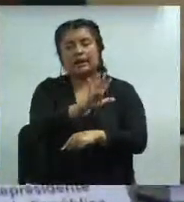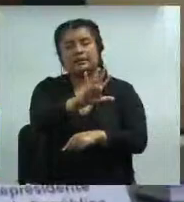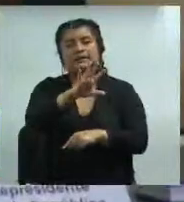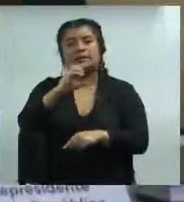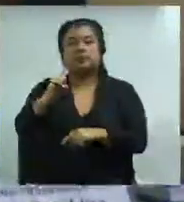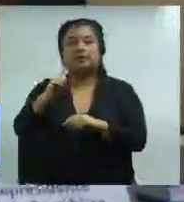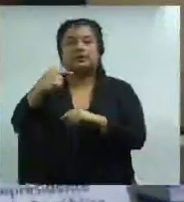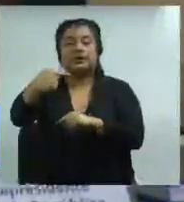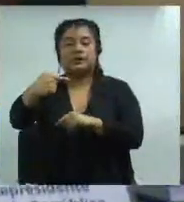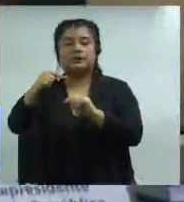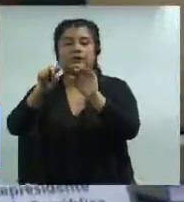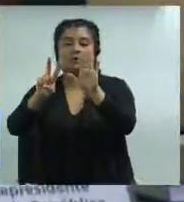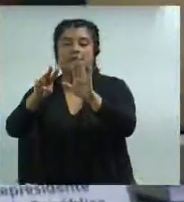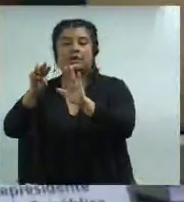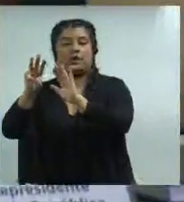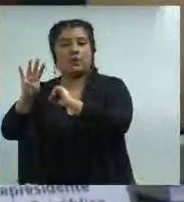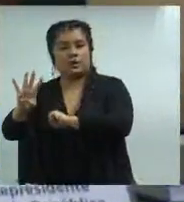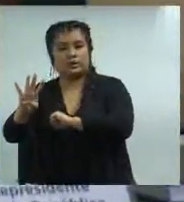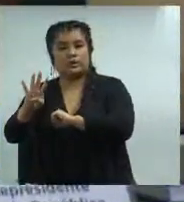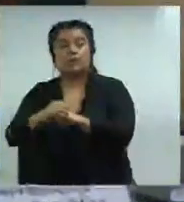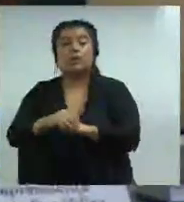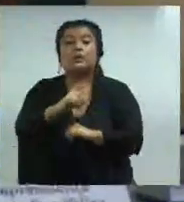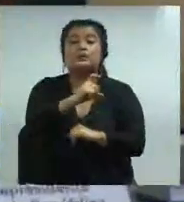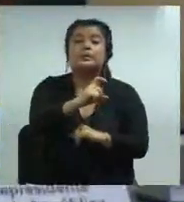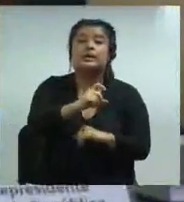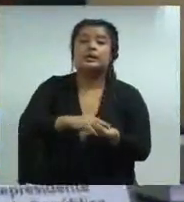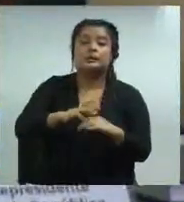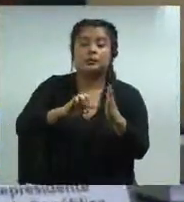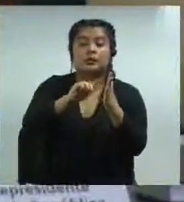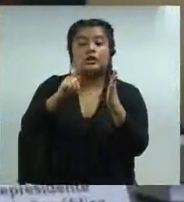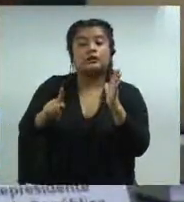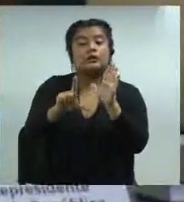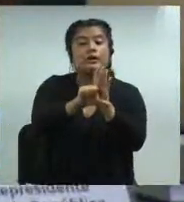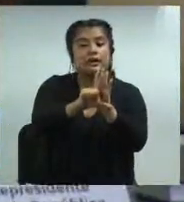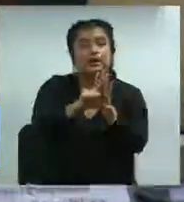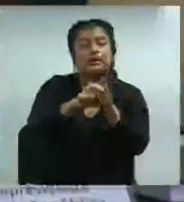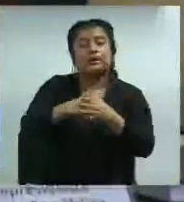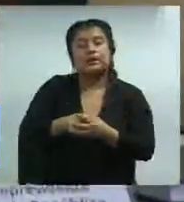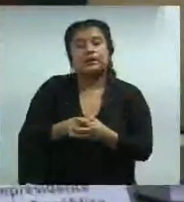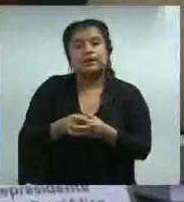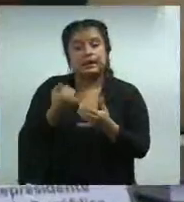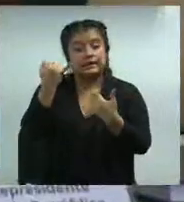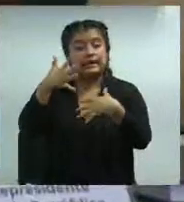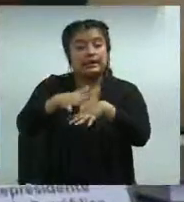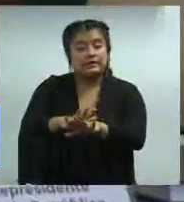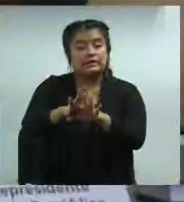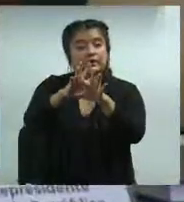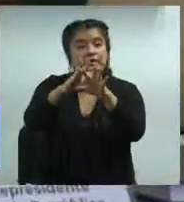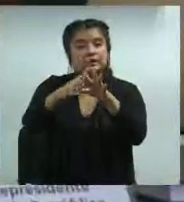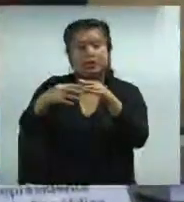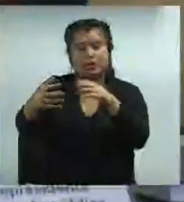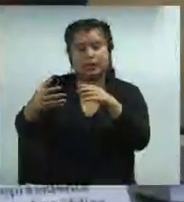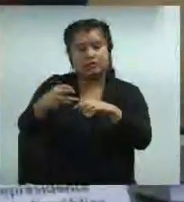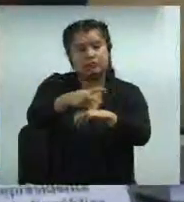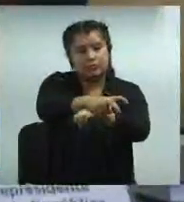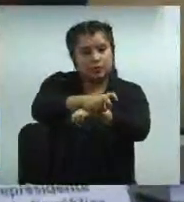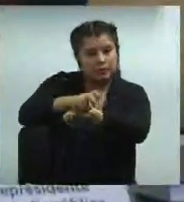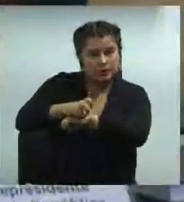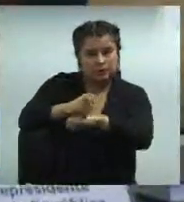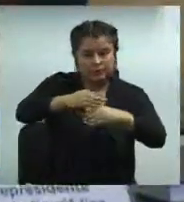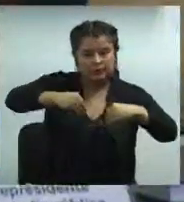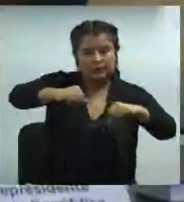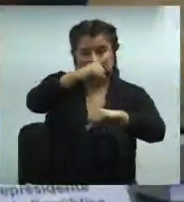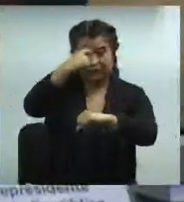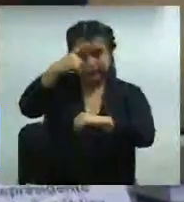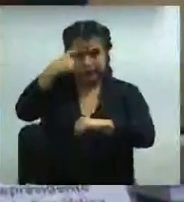5074. C. Proyecto de decreto que dispone a aprobar la ley para la integración del sector productivo primario y